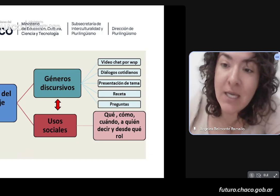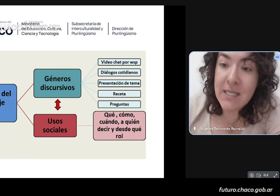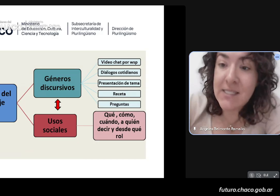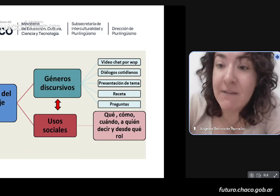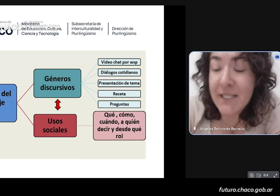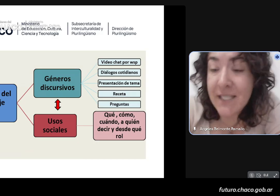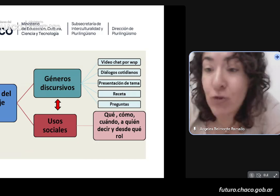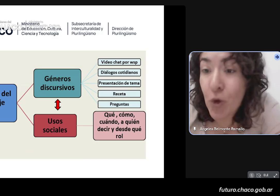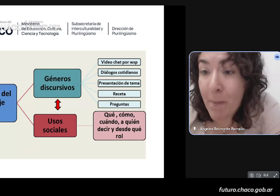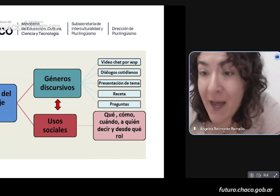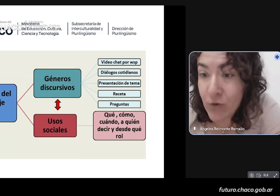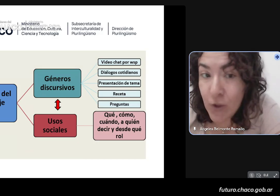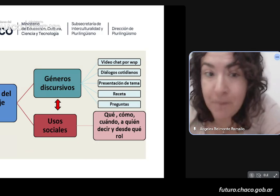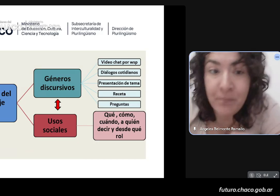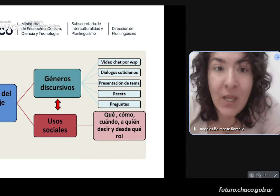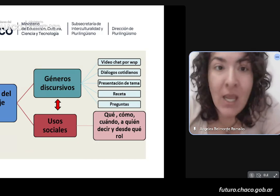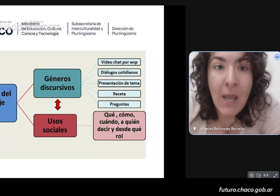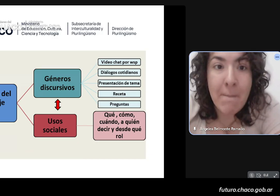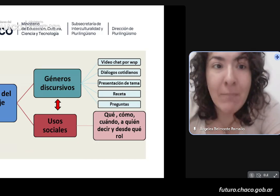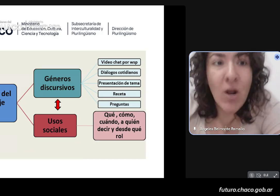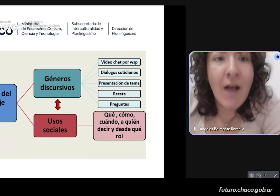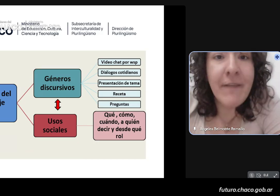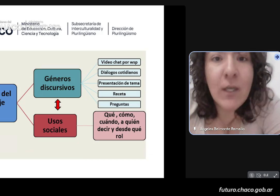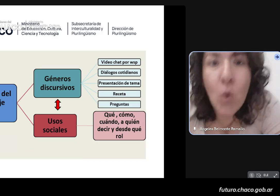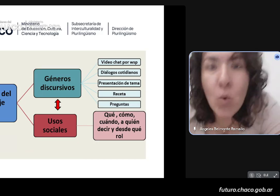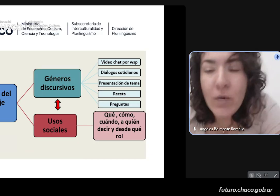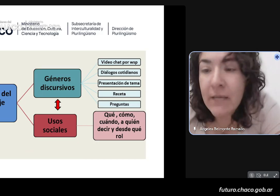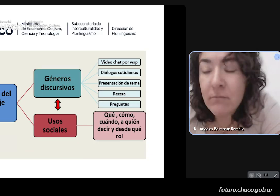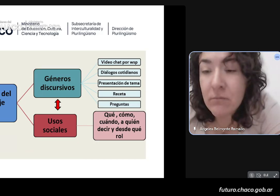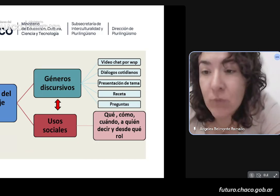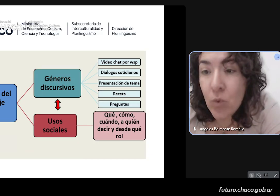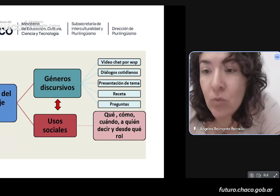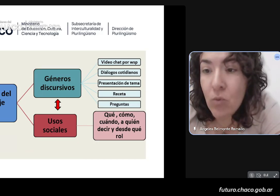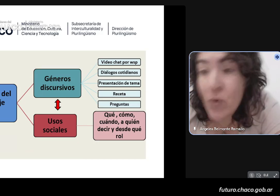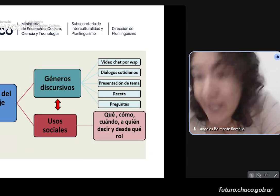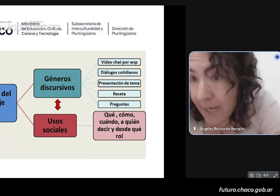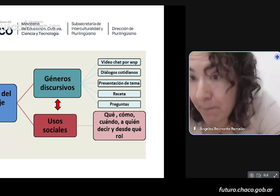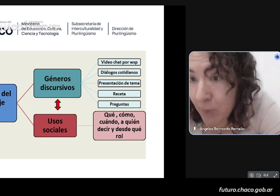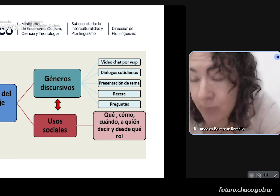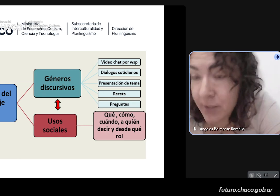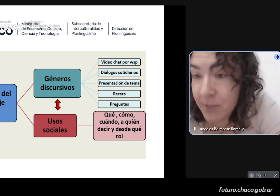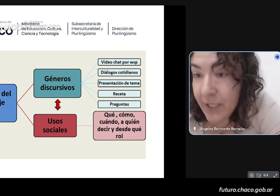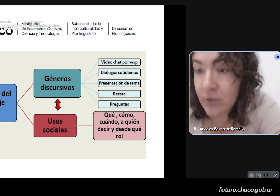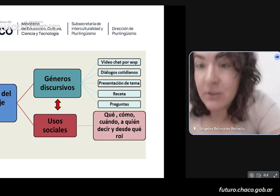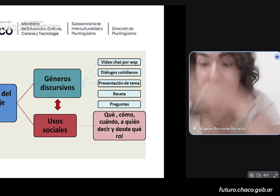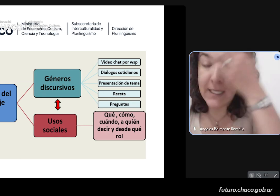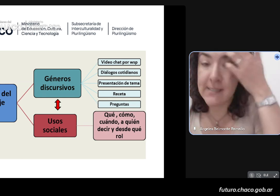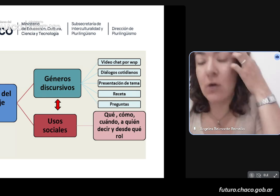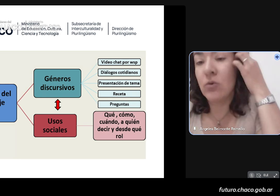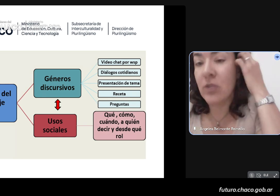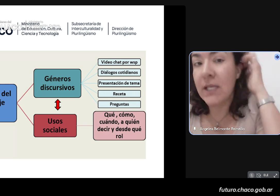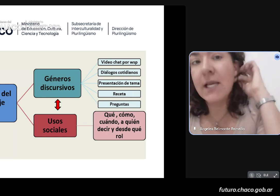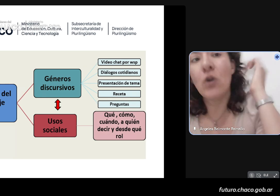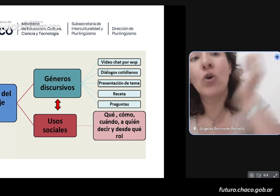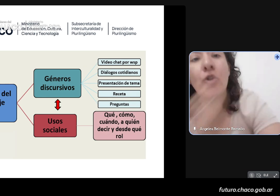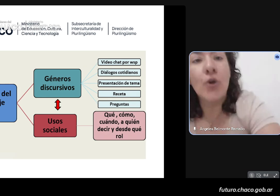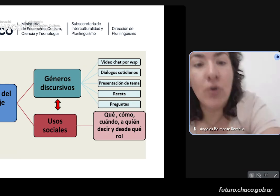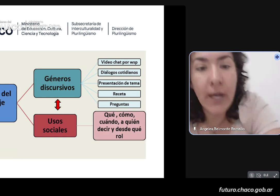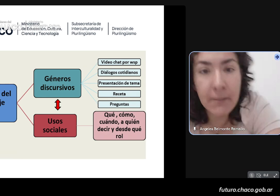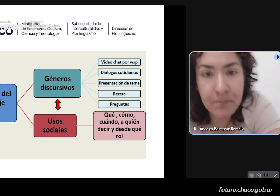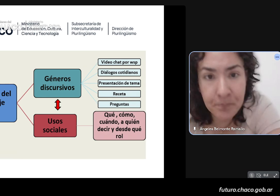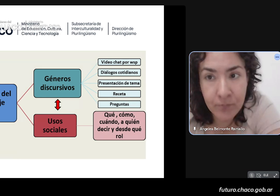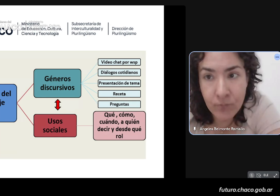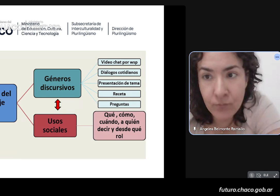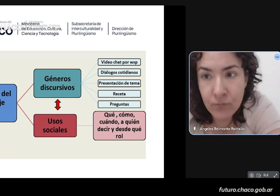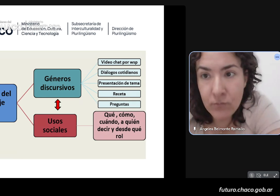ellos se vayan topando. Vamos a ver un ejemplo primero, que quizás ustedes ya lo